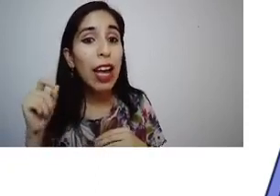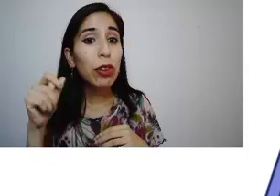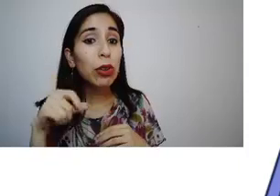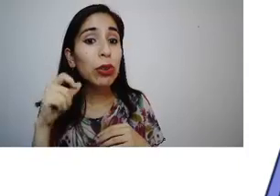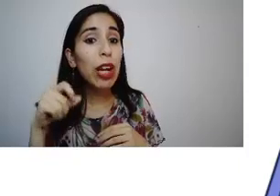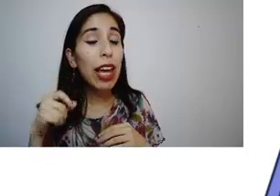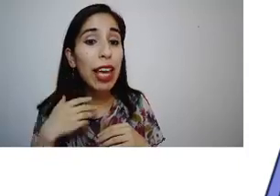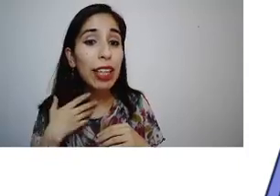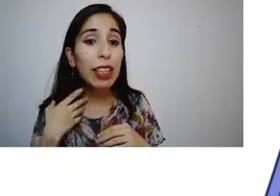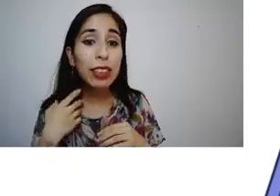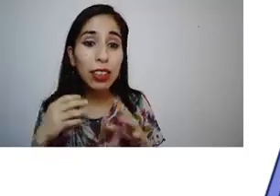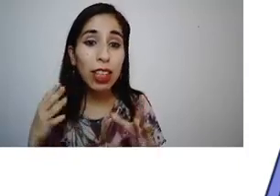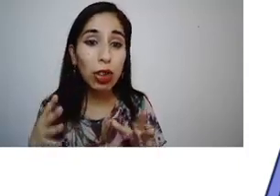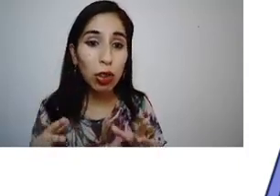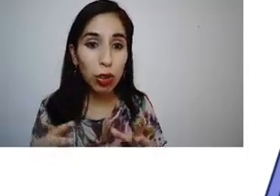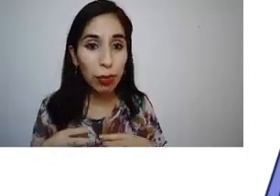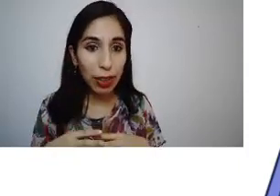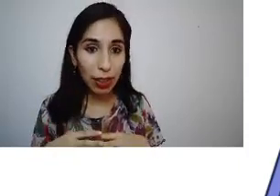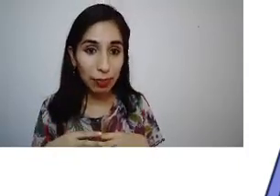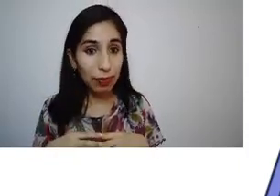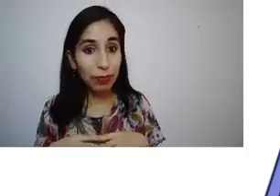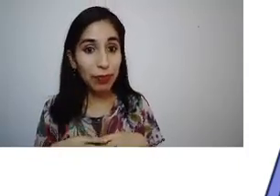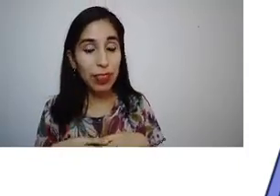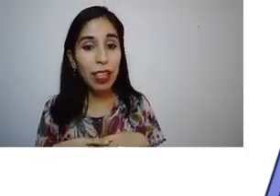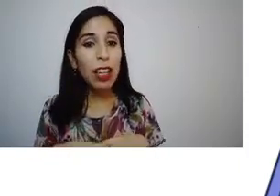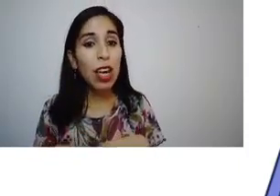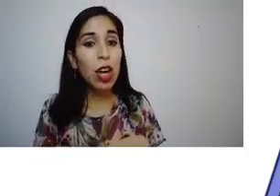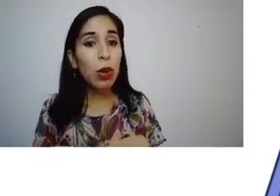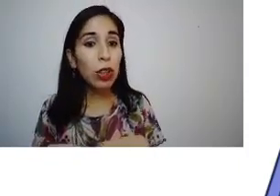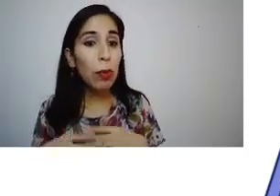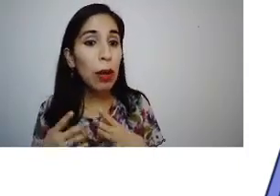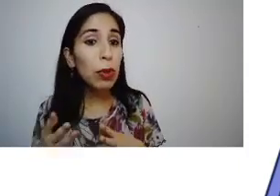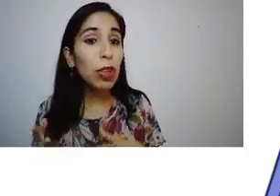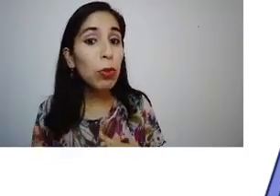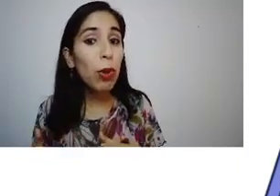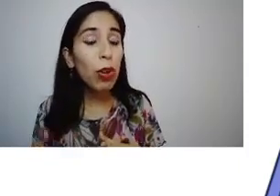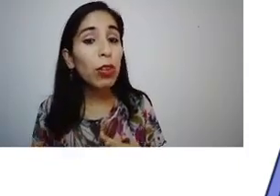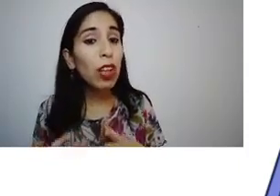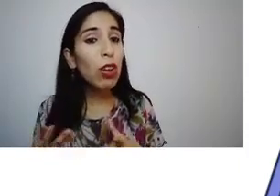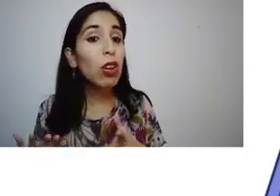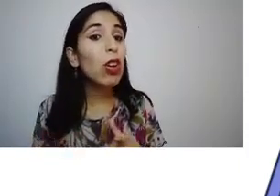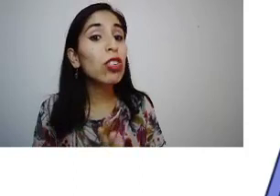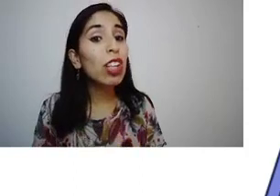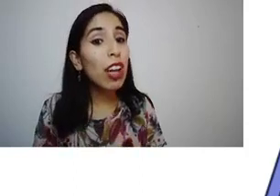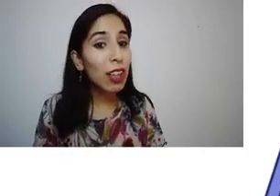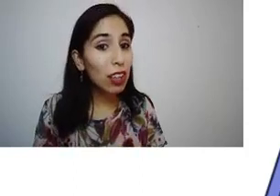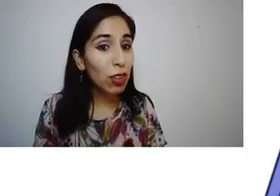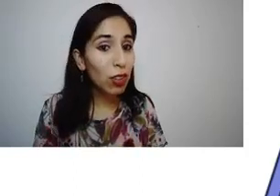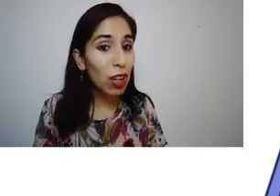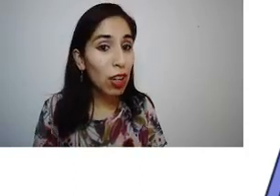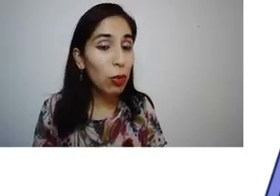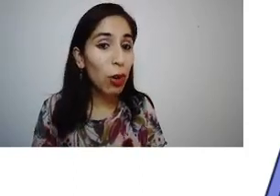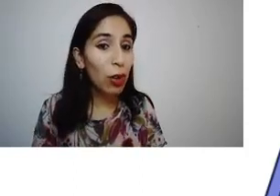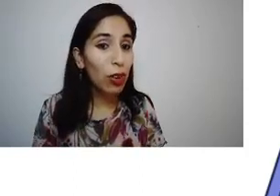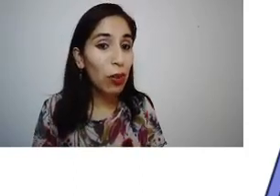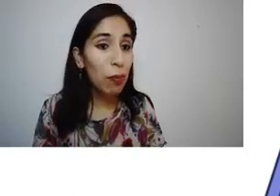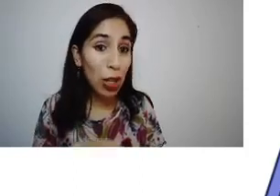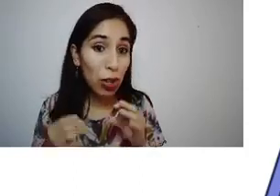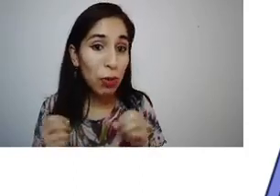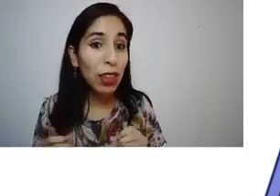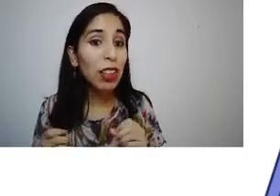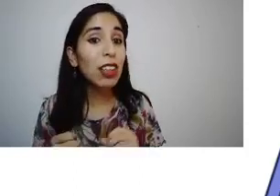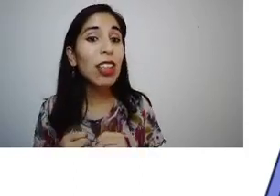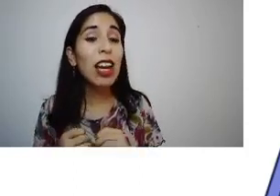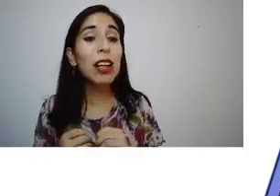con una equis de color verde si cuando hablamos de word qué color tiene con word